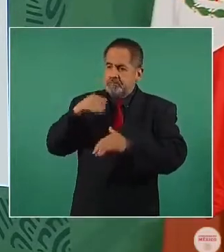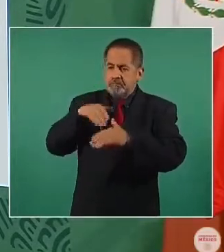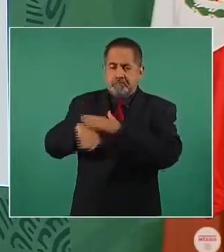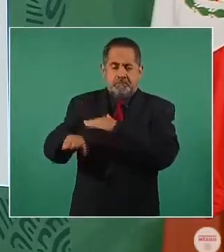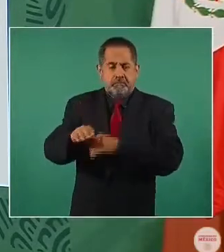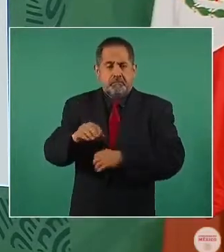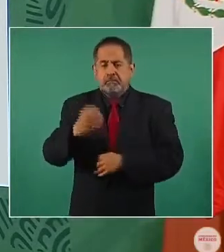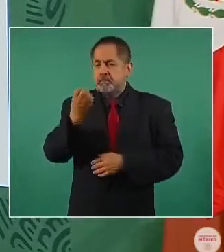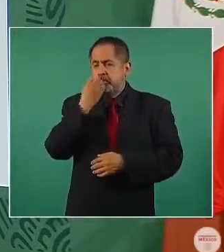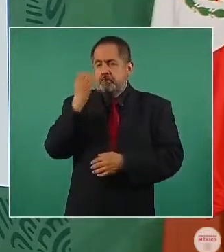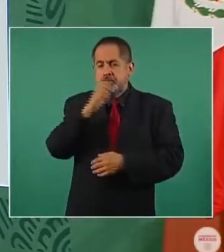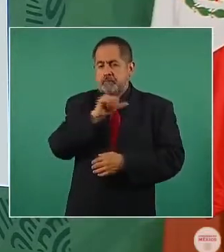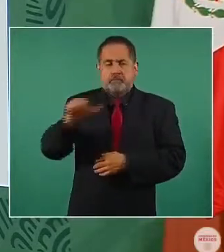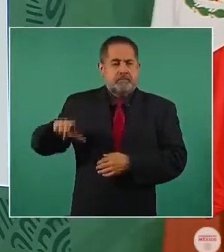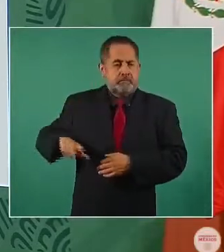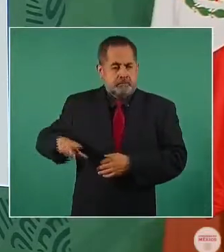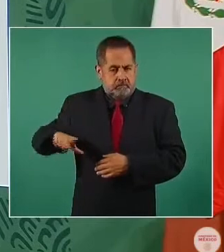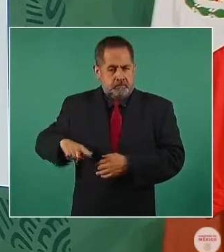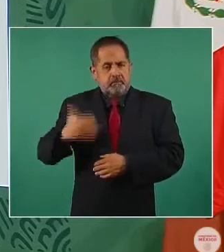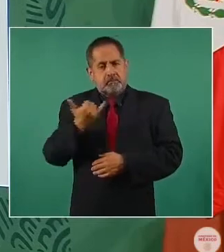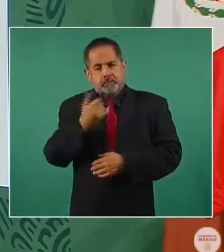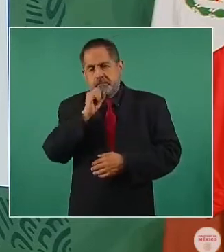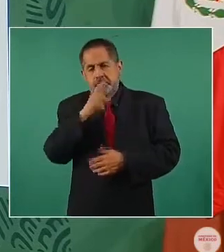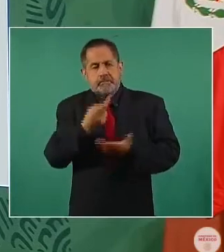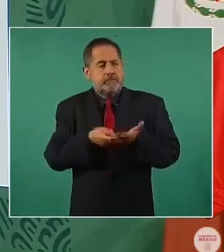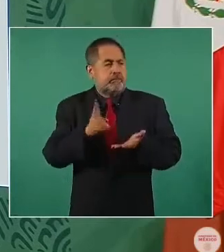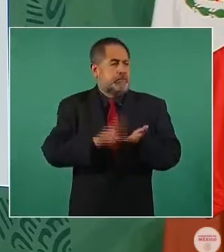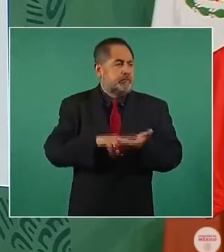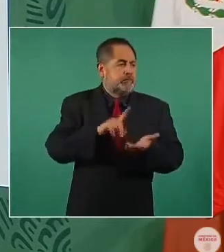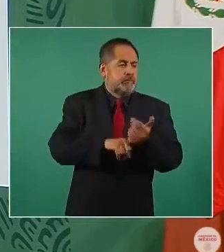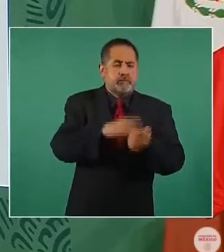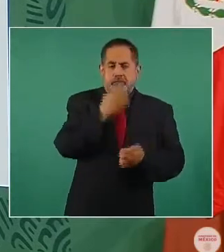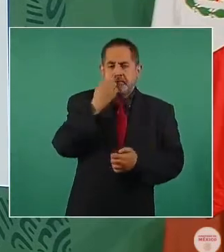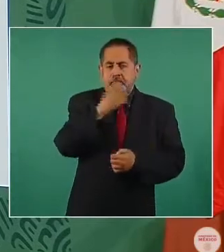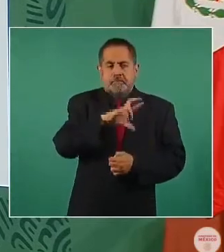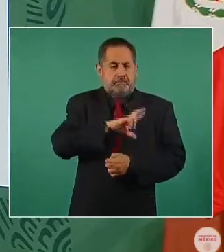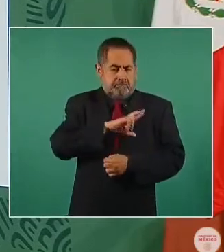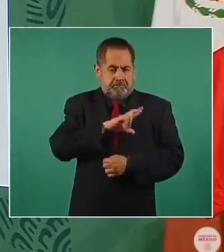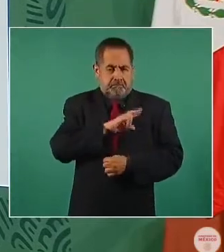públicas del país y también a escuelas particulares.